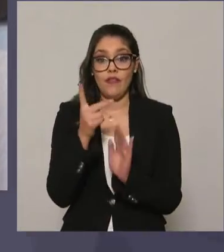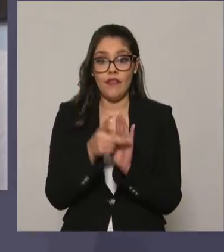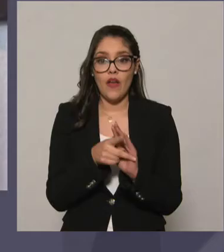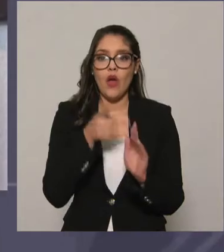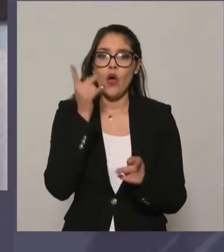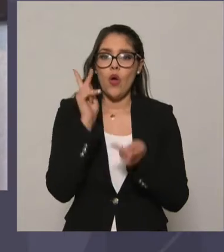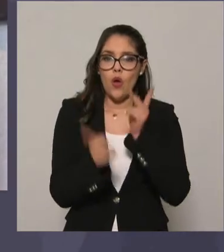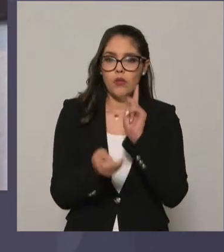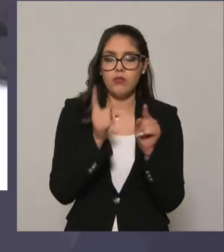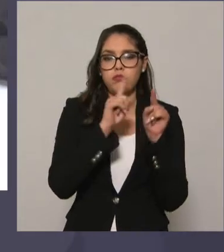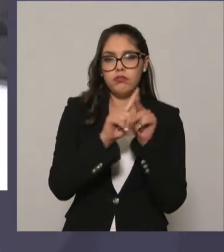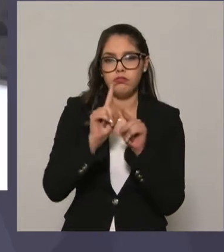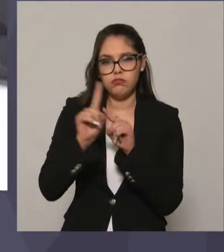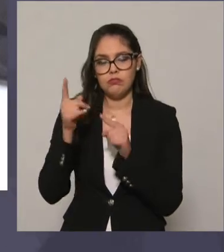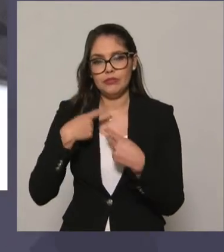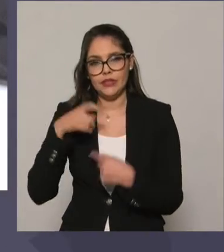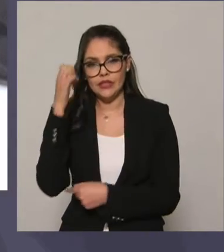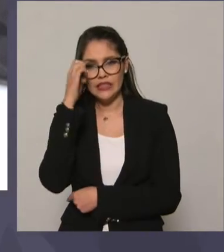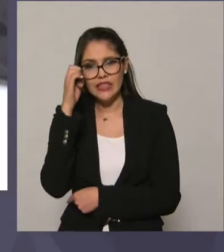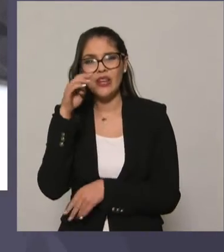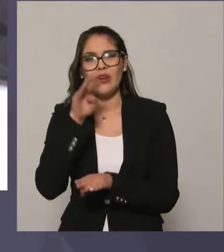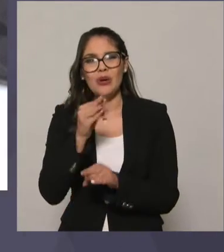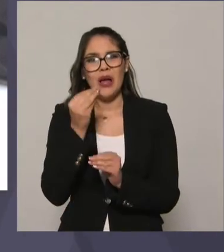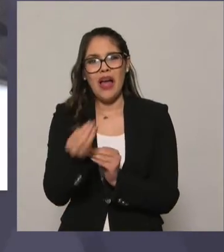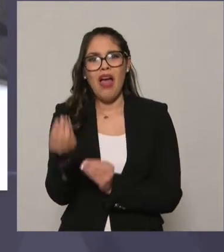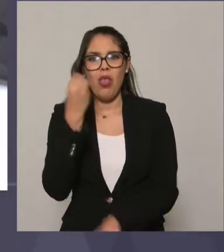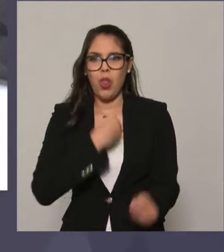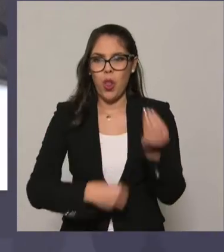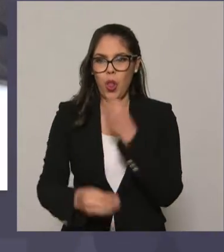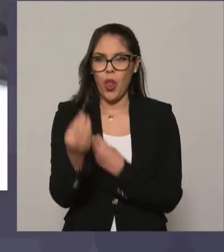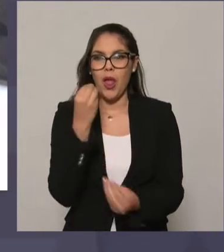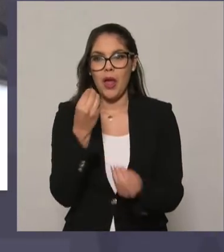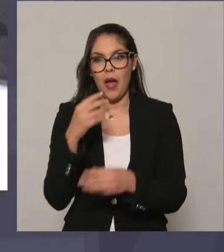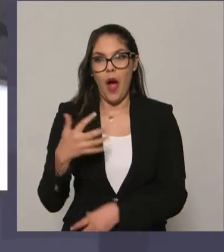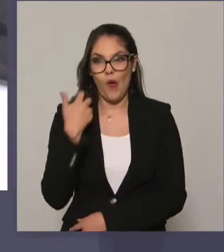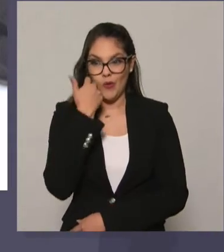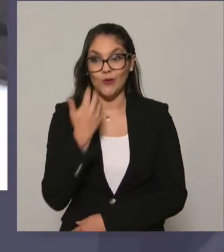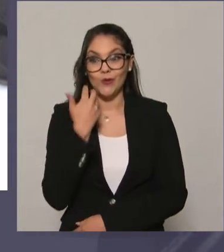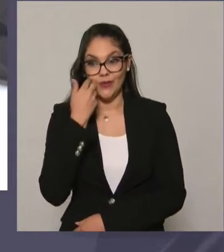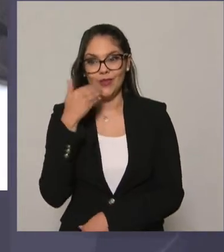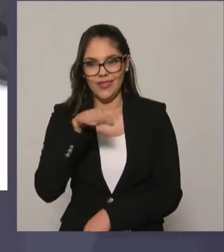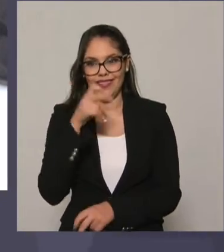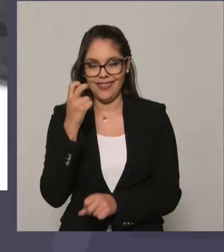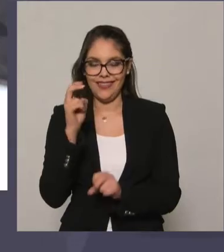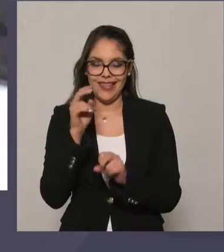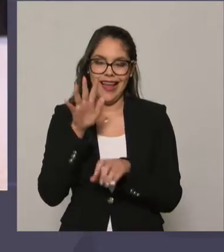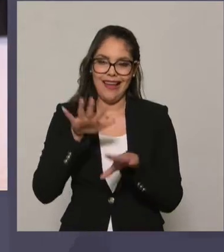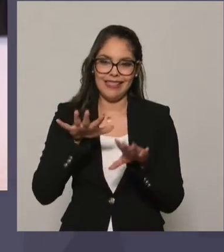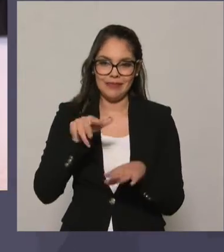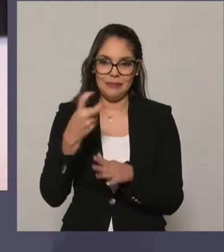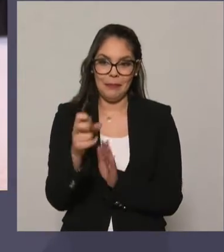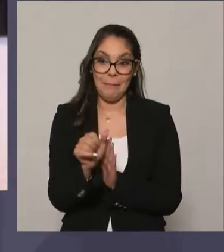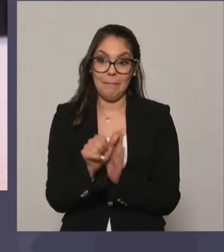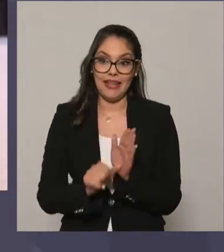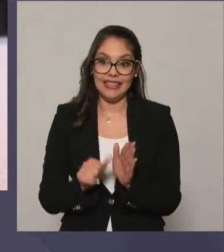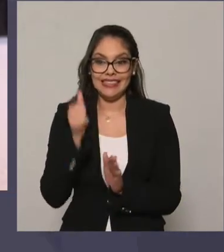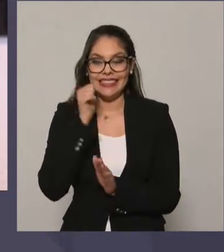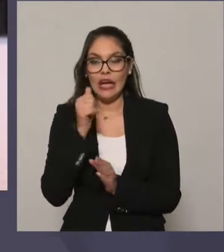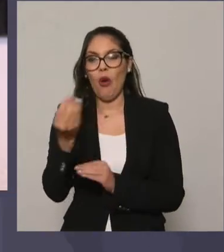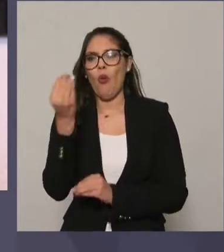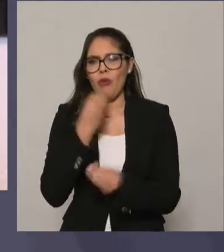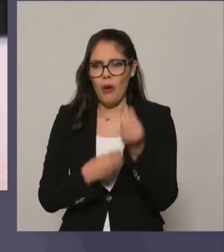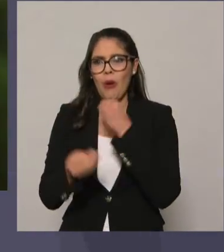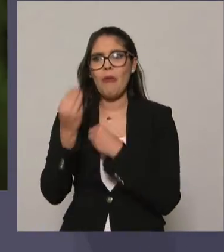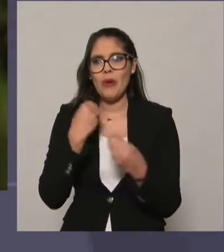diversos especialistas sobre los excesos al comer y a beber. Usted ya sabe que en estas épocas, pues, se consume muchísima